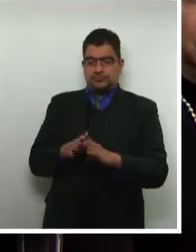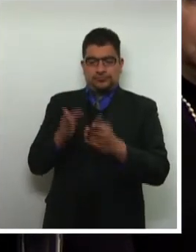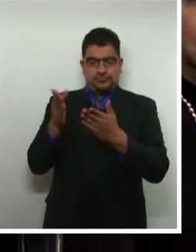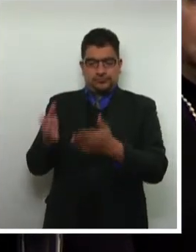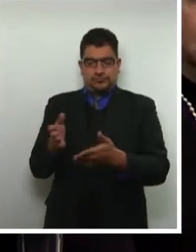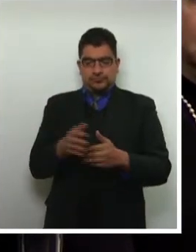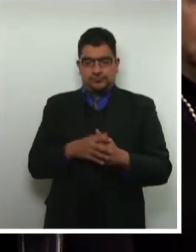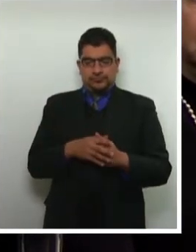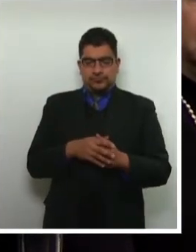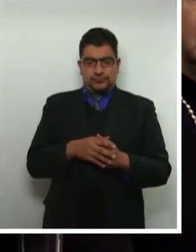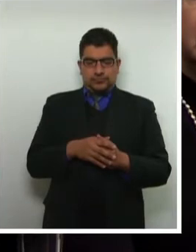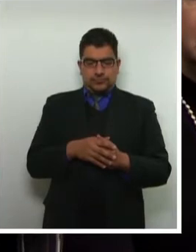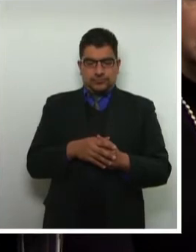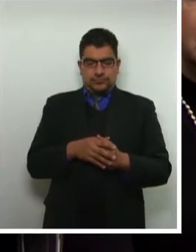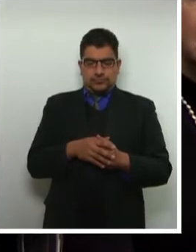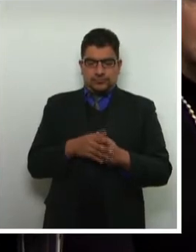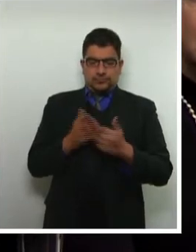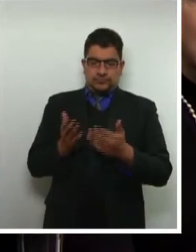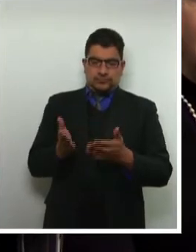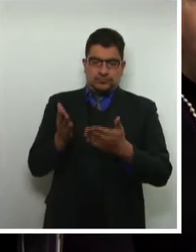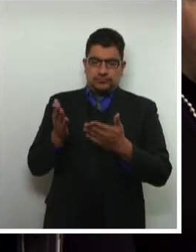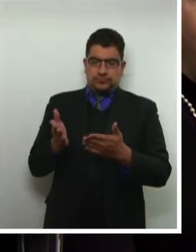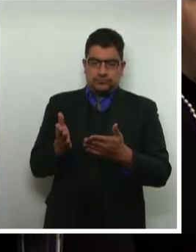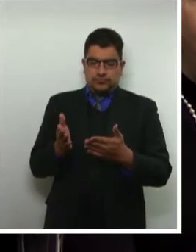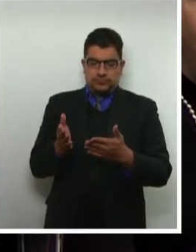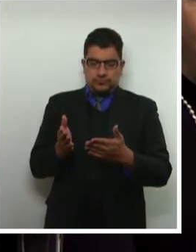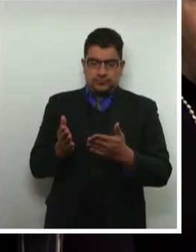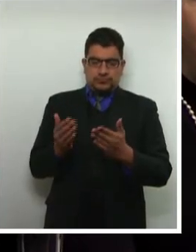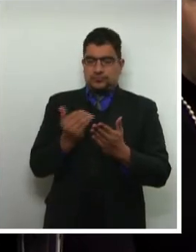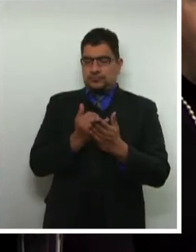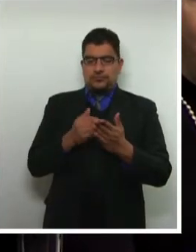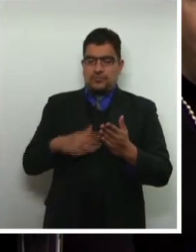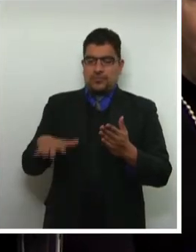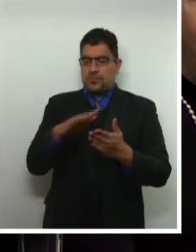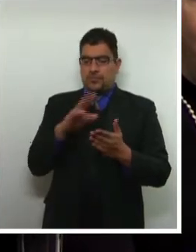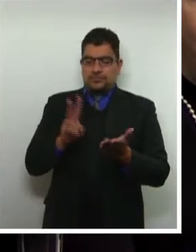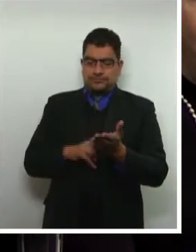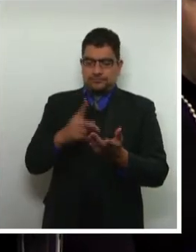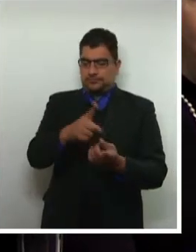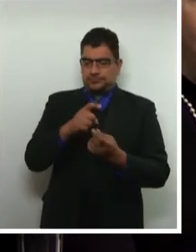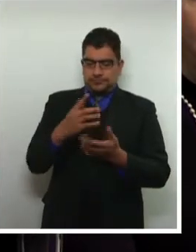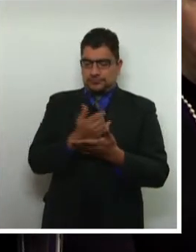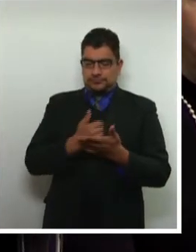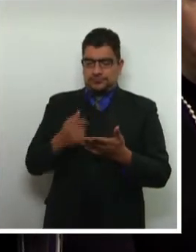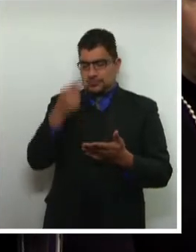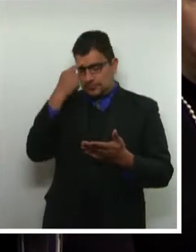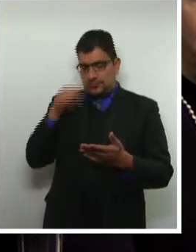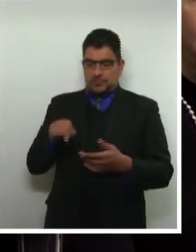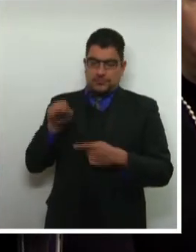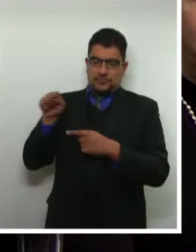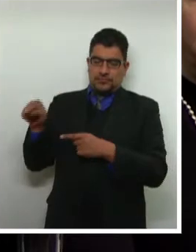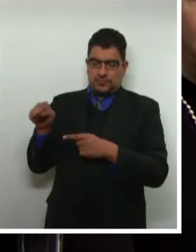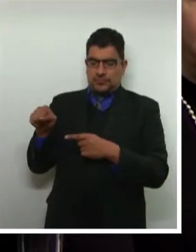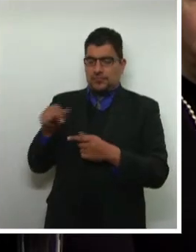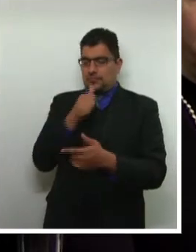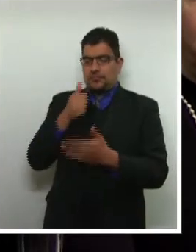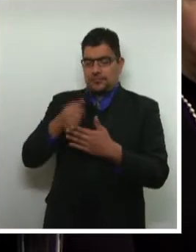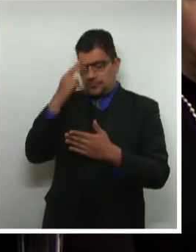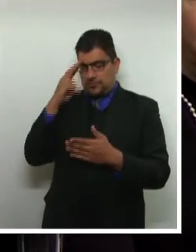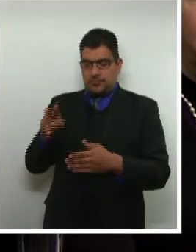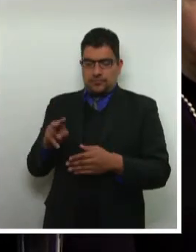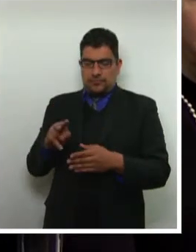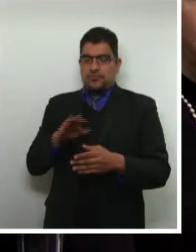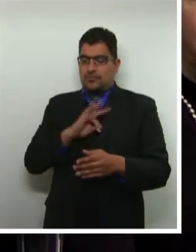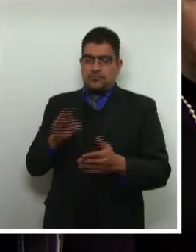esta parte de la capitalidad para del Fondo de Capitalidad para la Ciudad